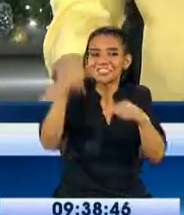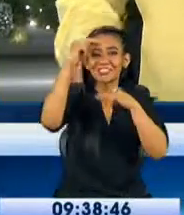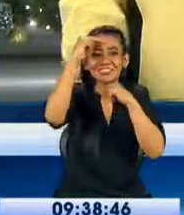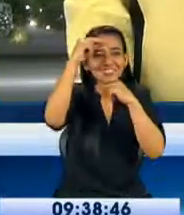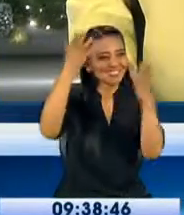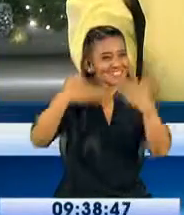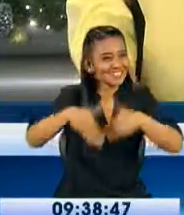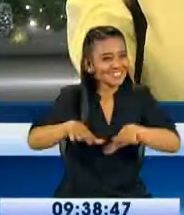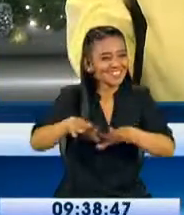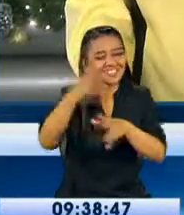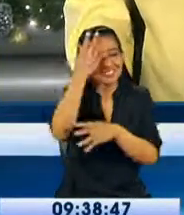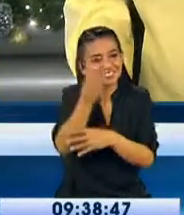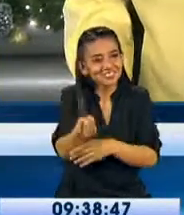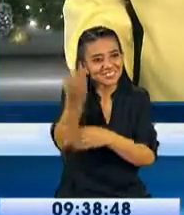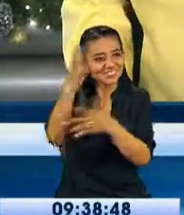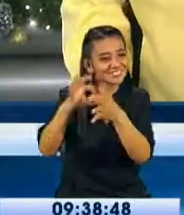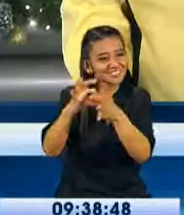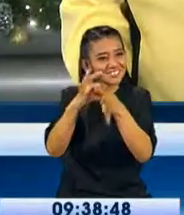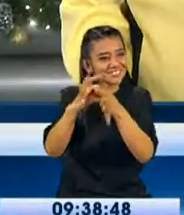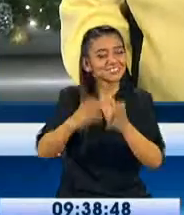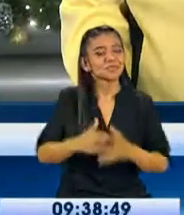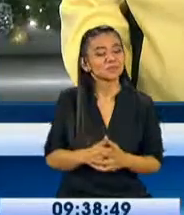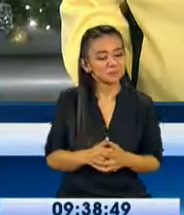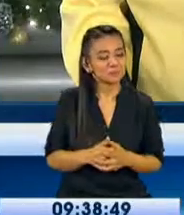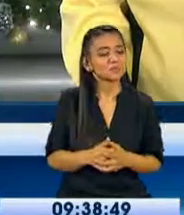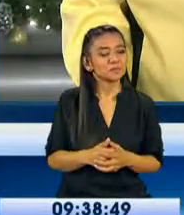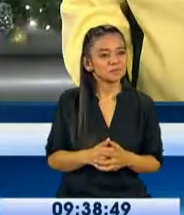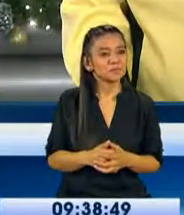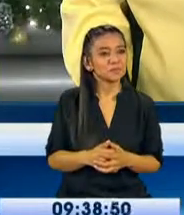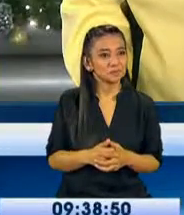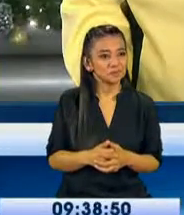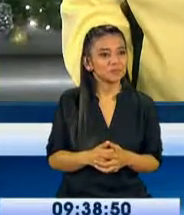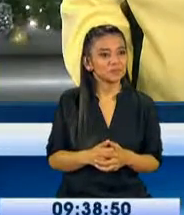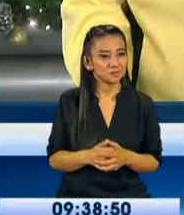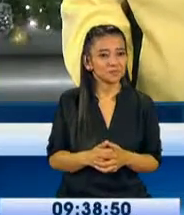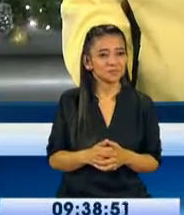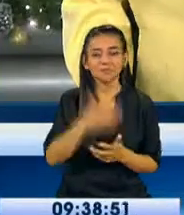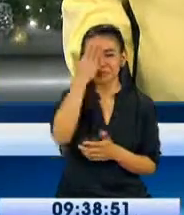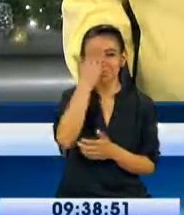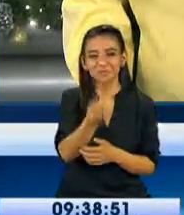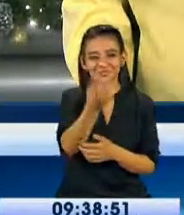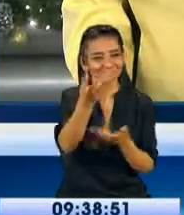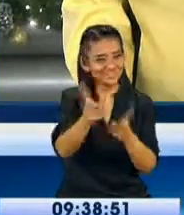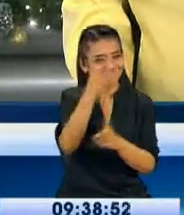tengas un excelente día, Sofi, un abrazo para ti. Un día para ti también, buenos días.